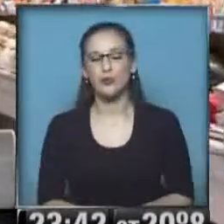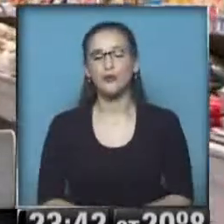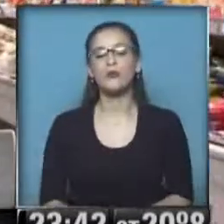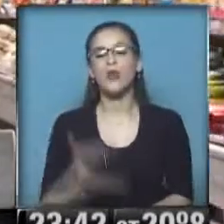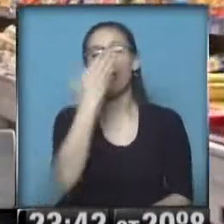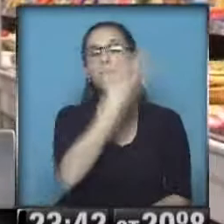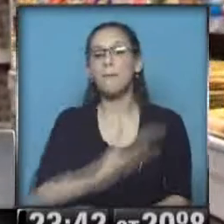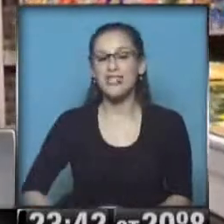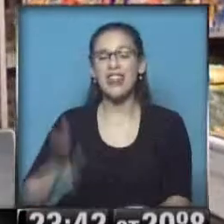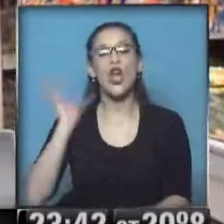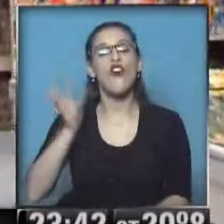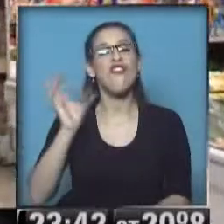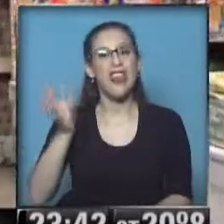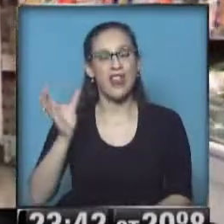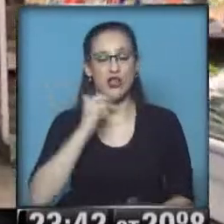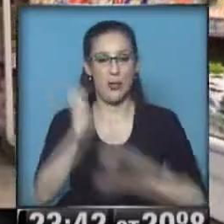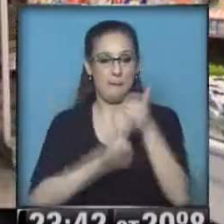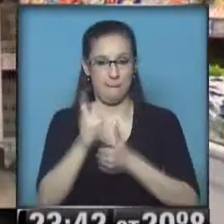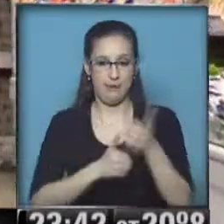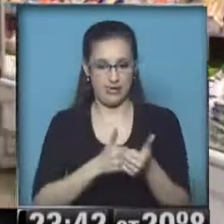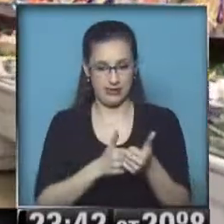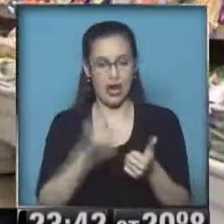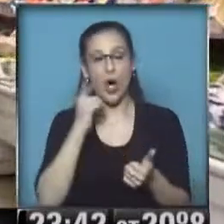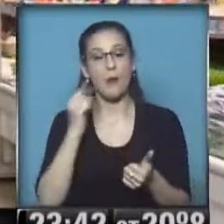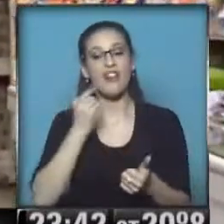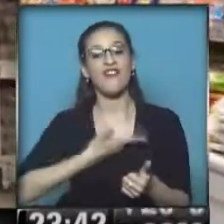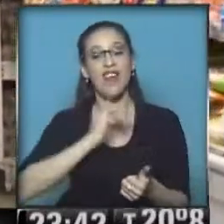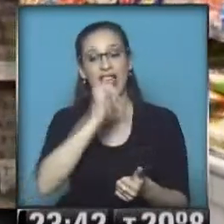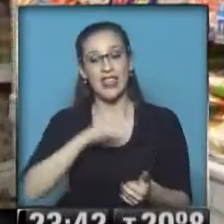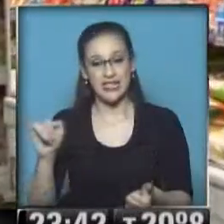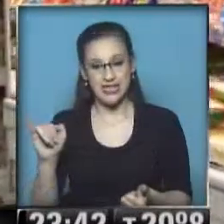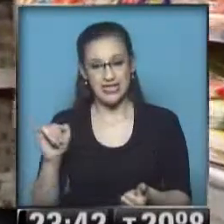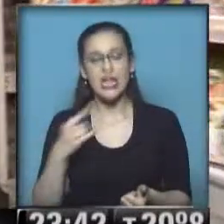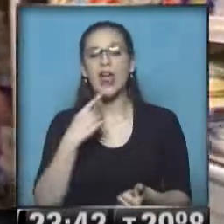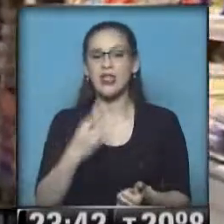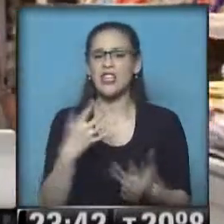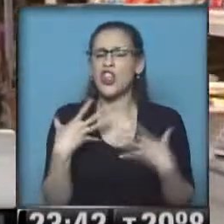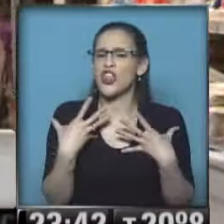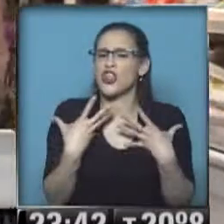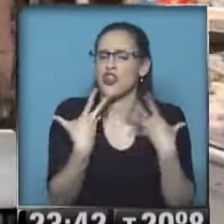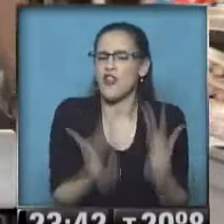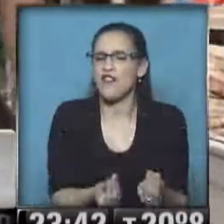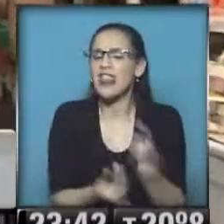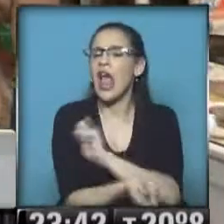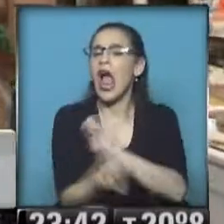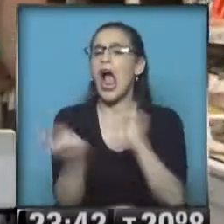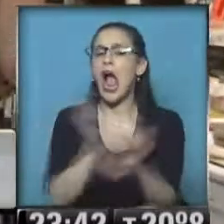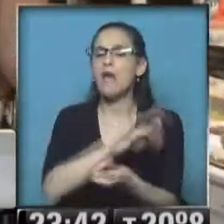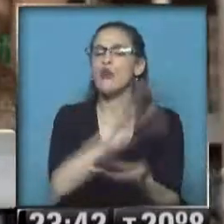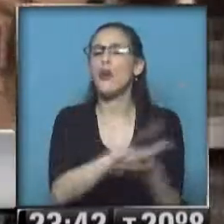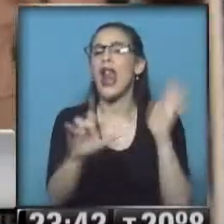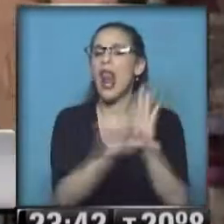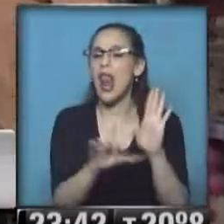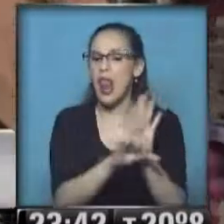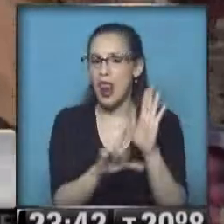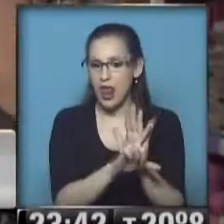de la Confederación General Empresaria, Marcelo Fernández, defendió las modificaciones a la ley de abastecimiento. También fustigó